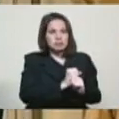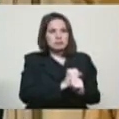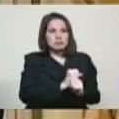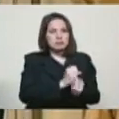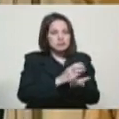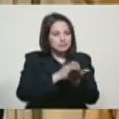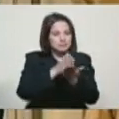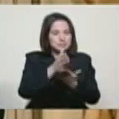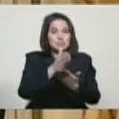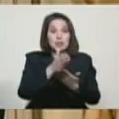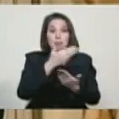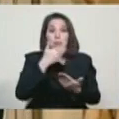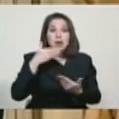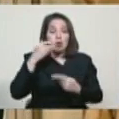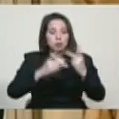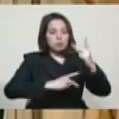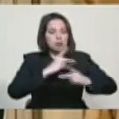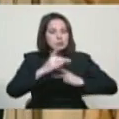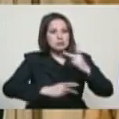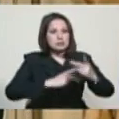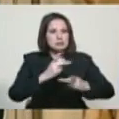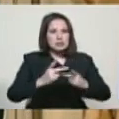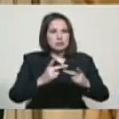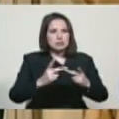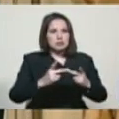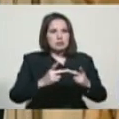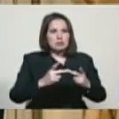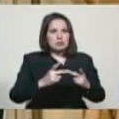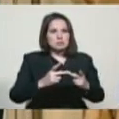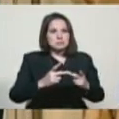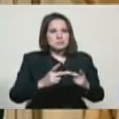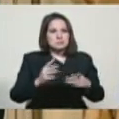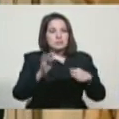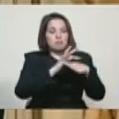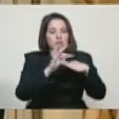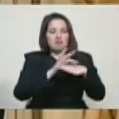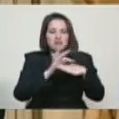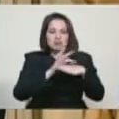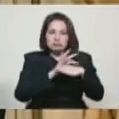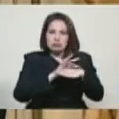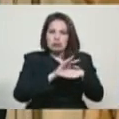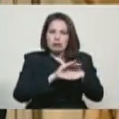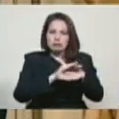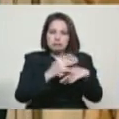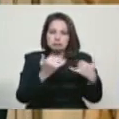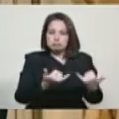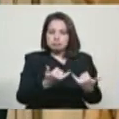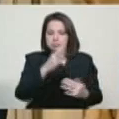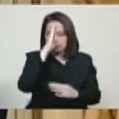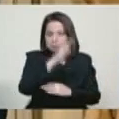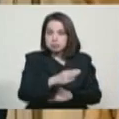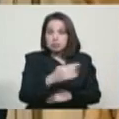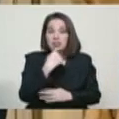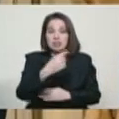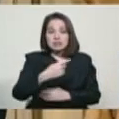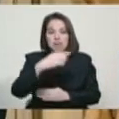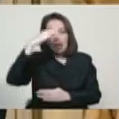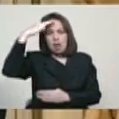A veces son procesos que funcionan de manera automática, decía el comandante Fidel Castro